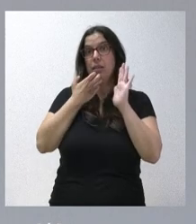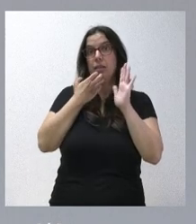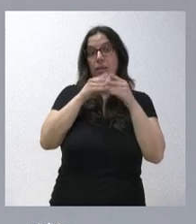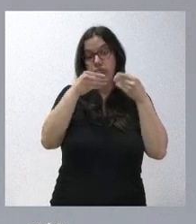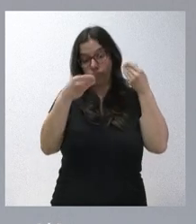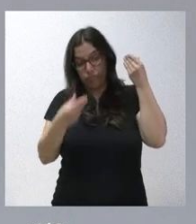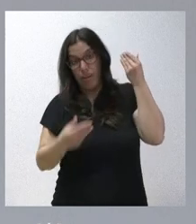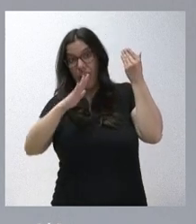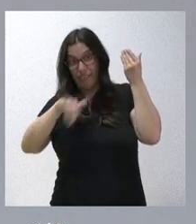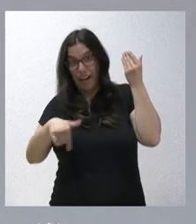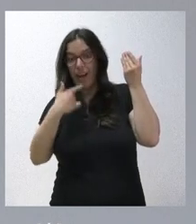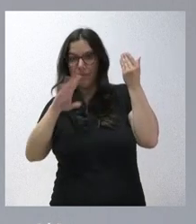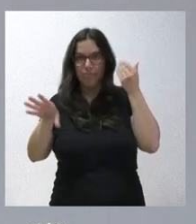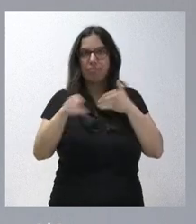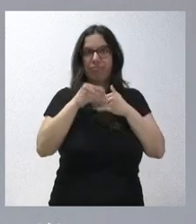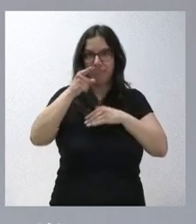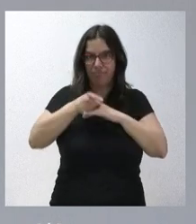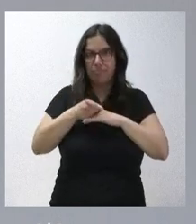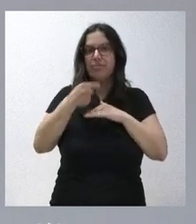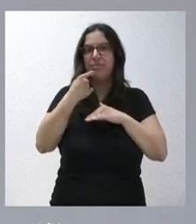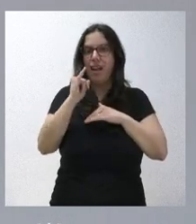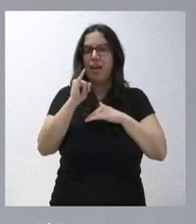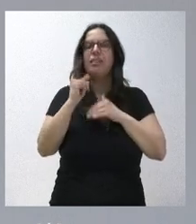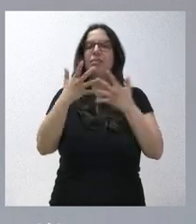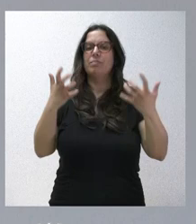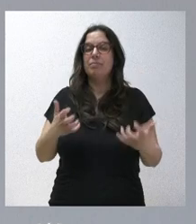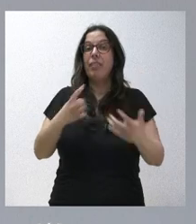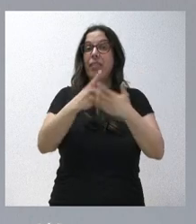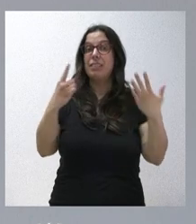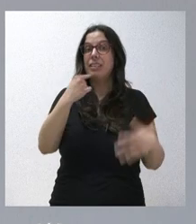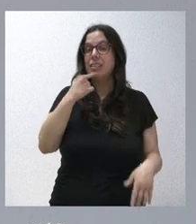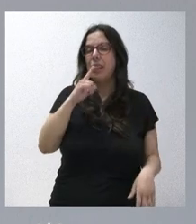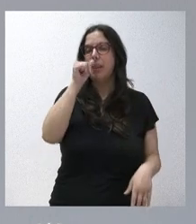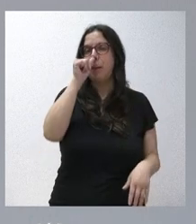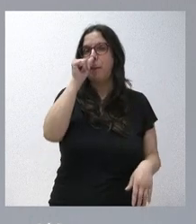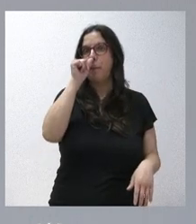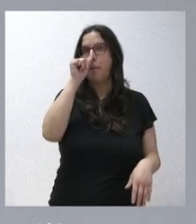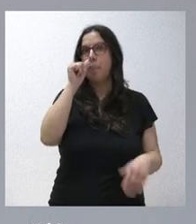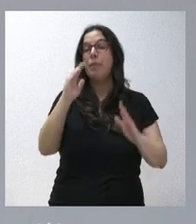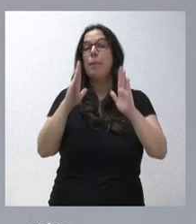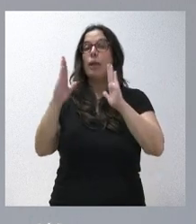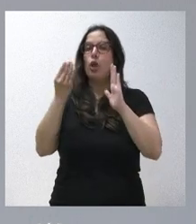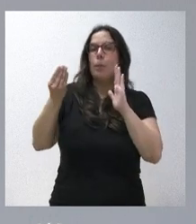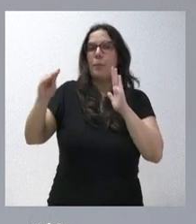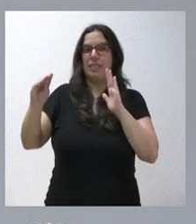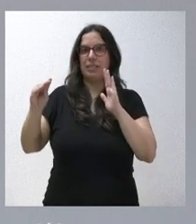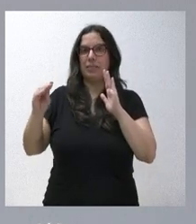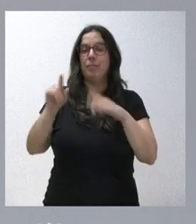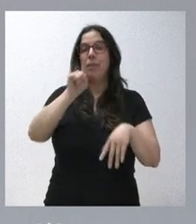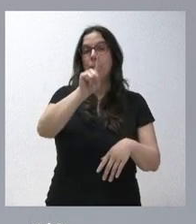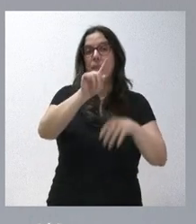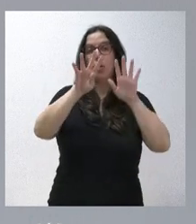en la parte final de la ley vienen esas disposiciones adicionales la 16 que amplía ese periodo de